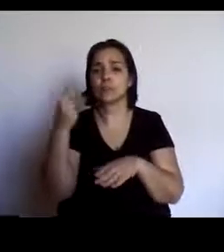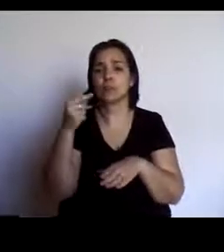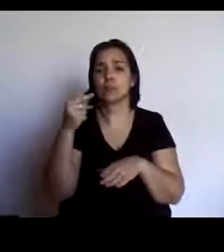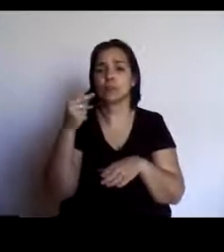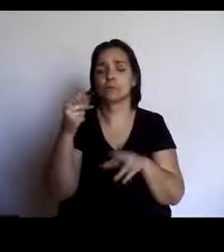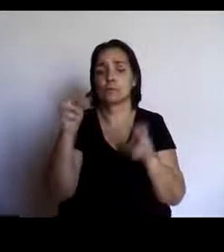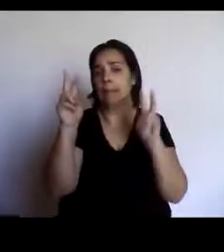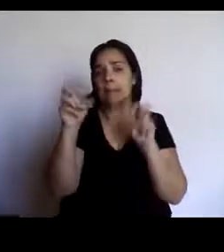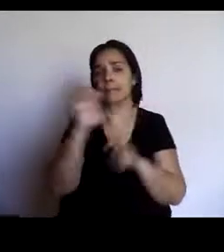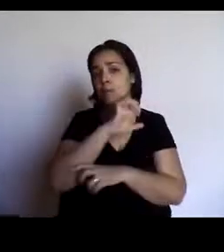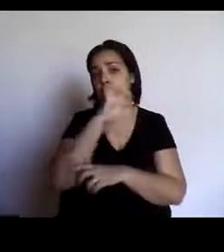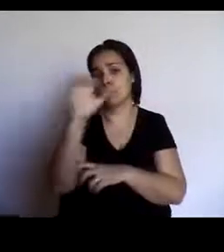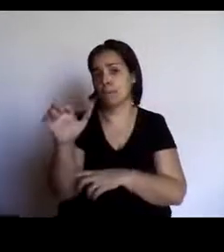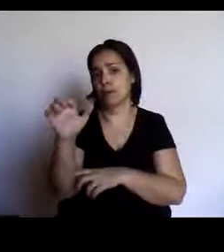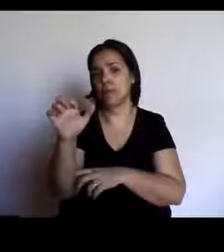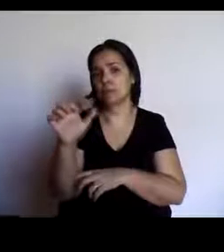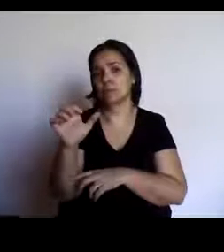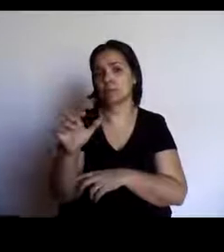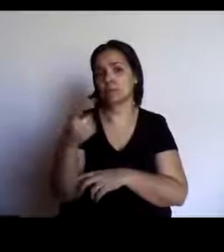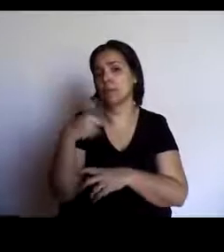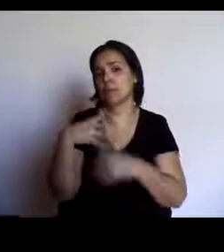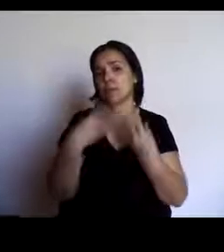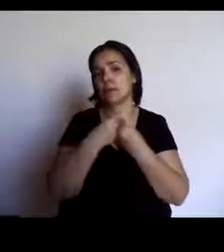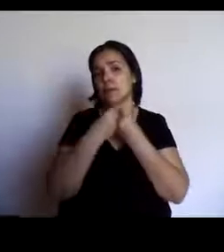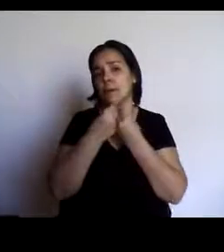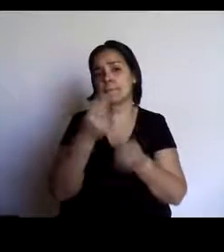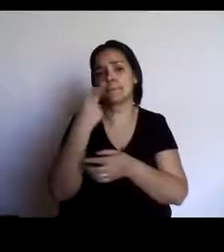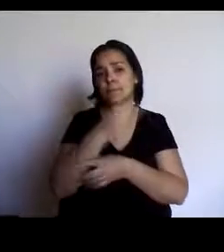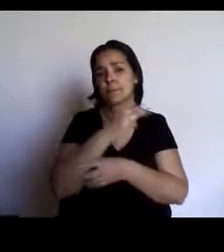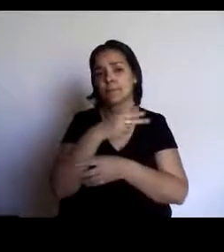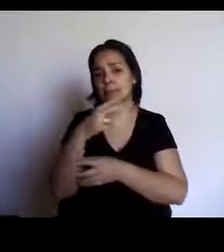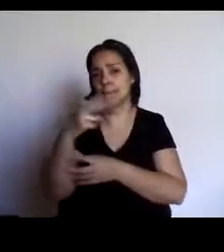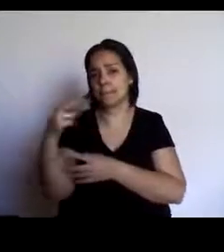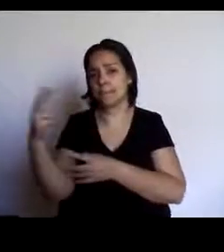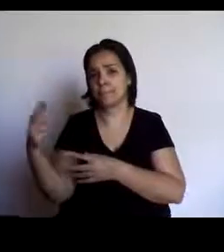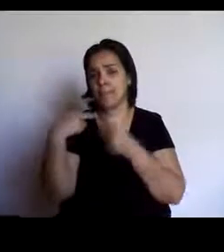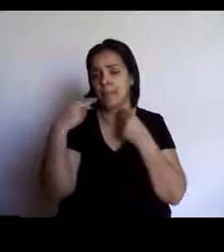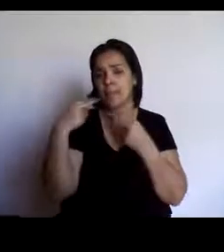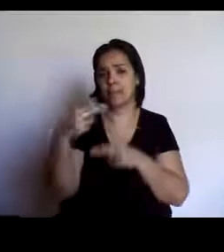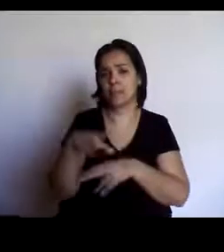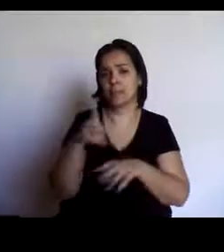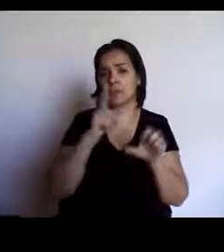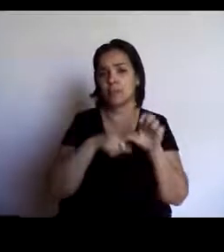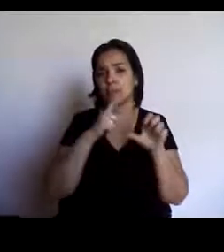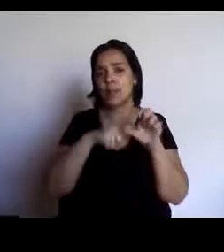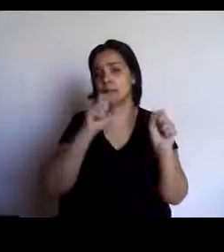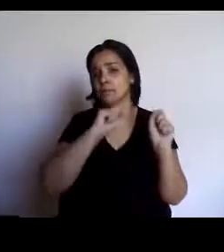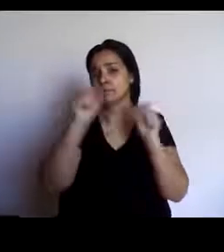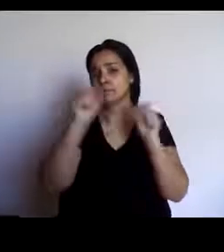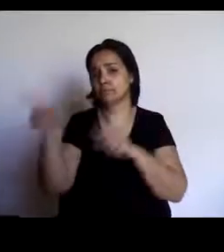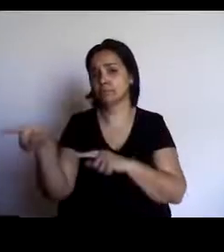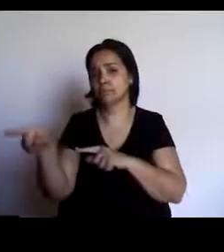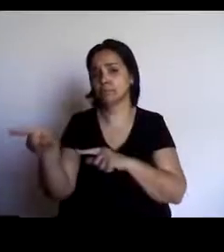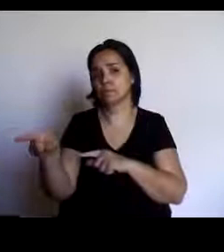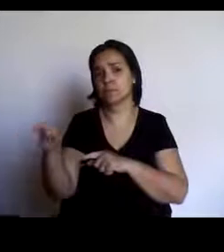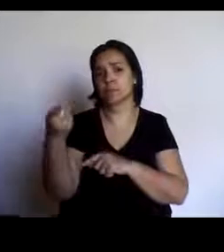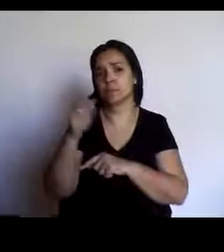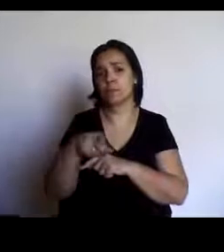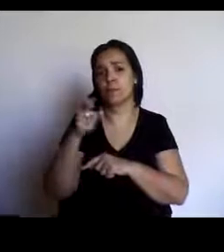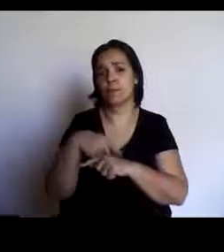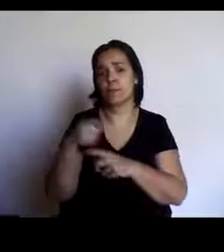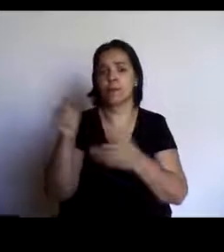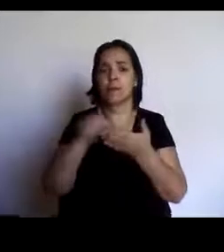Europea, acompañamos y organizamos visitas desde las delegaciones extremeñas en el exterior, elaboramos también informes